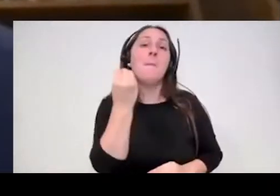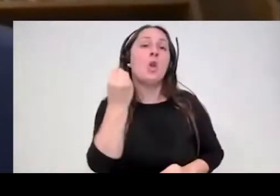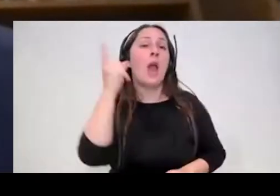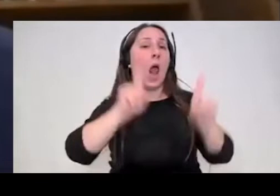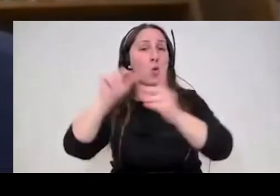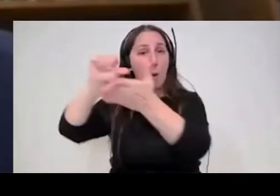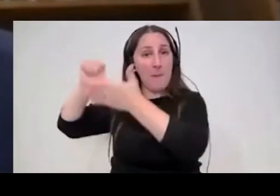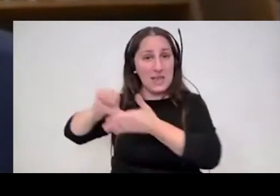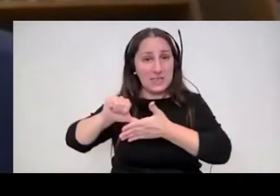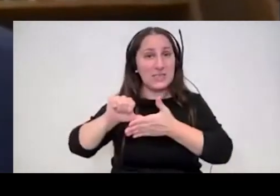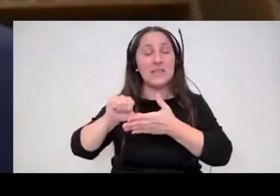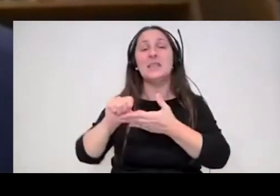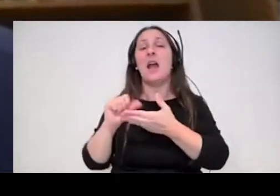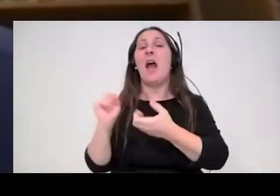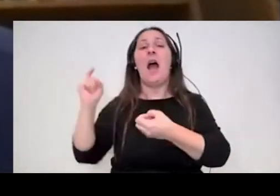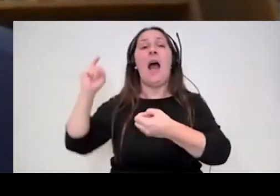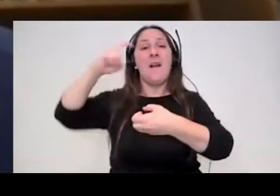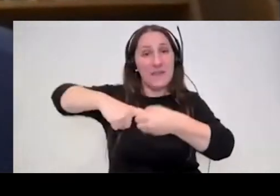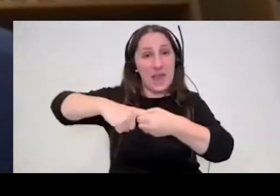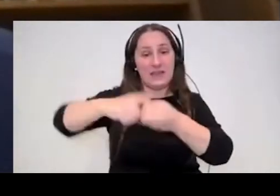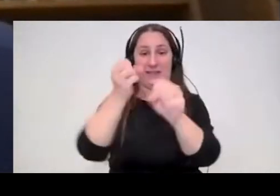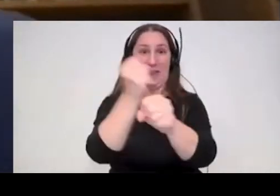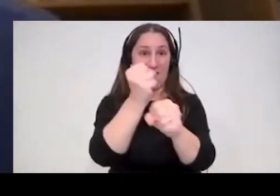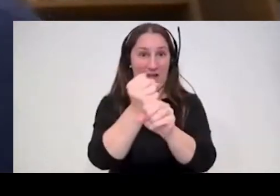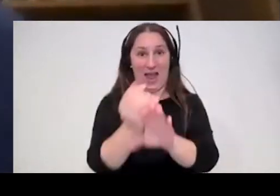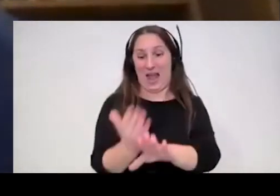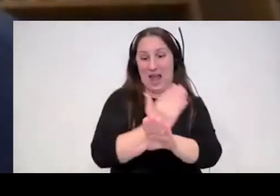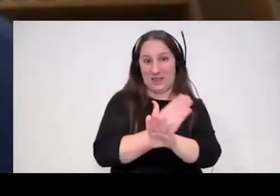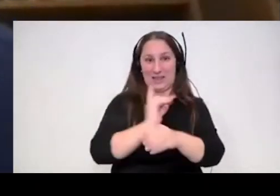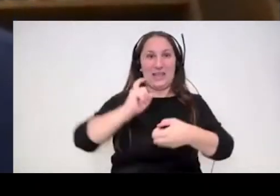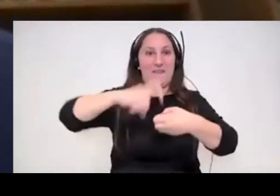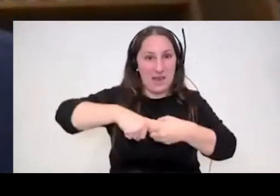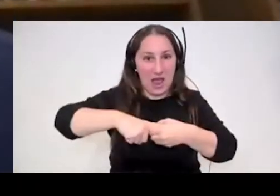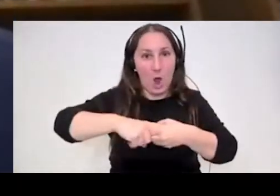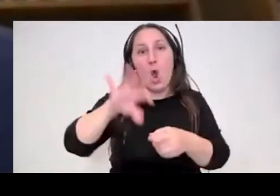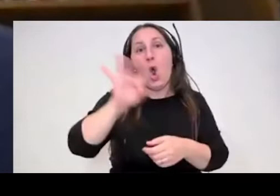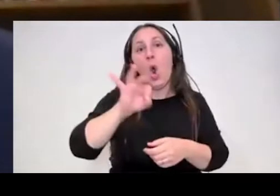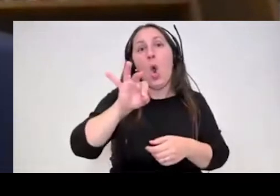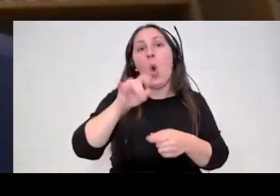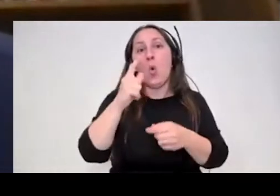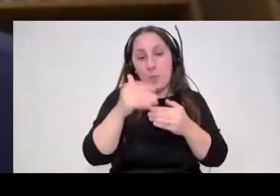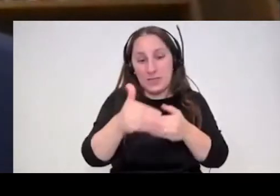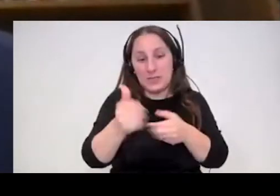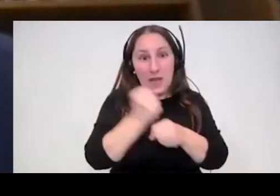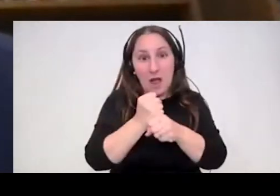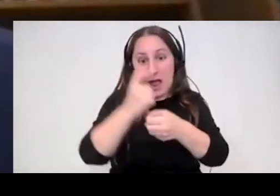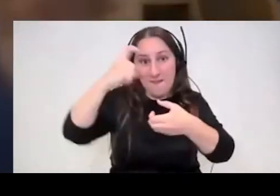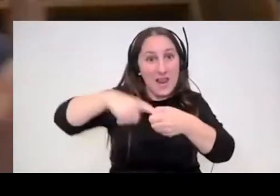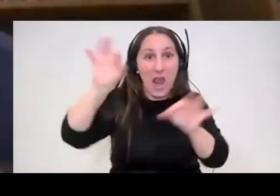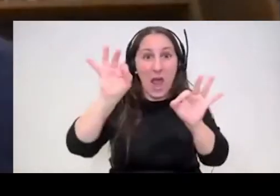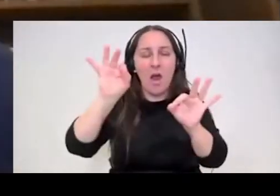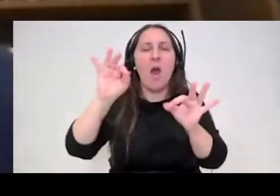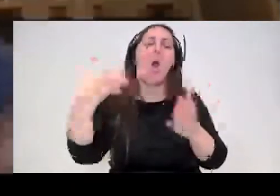no te afiliás antes, al momento de empezar a trabajar o hasta el mes de trabajar, te echan, te pueden